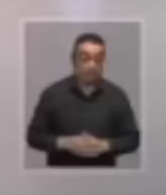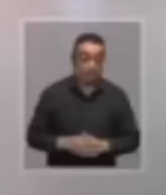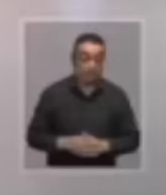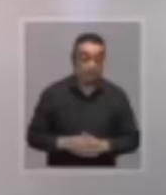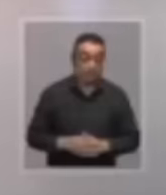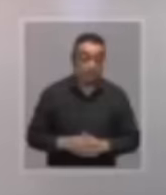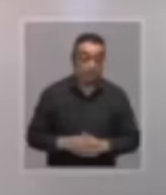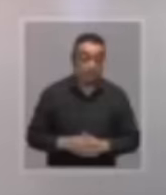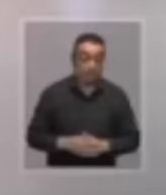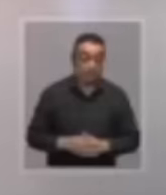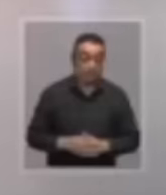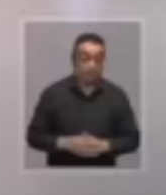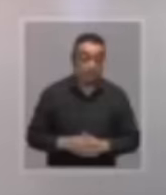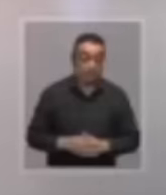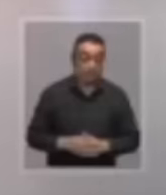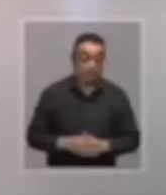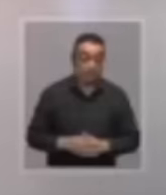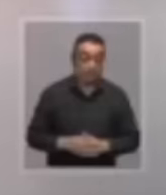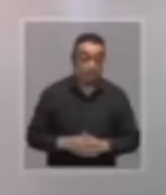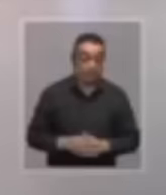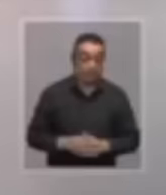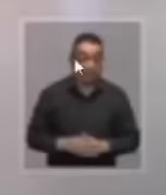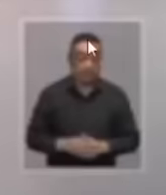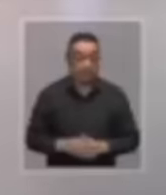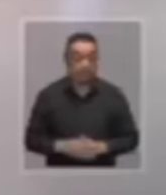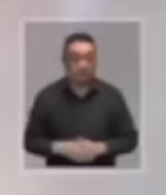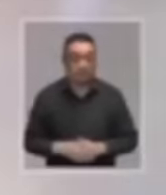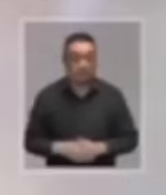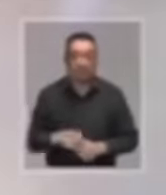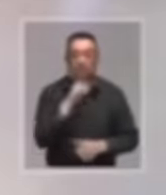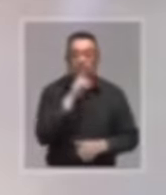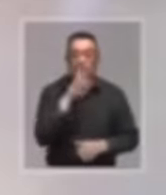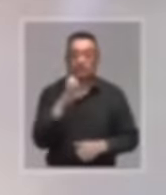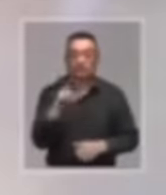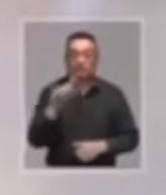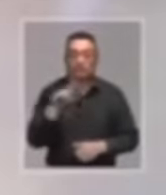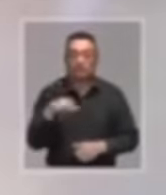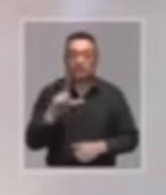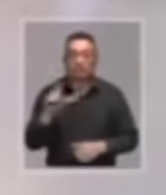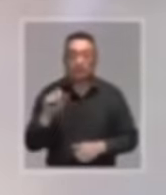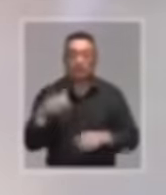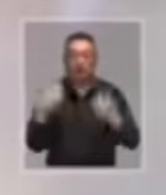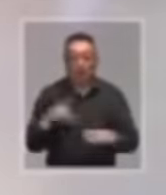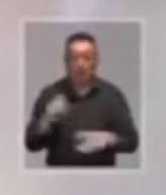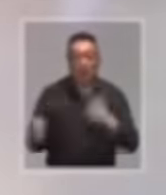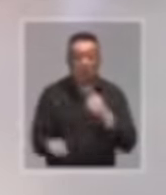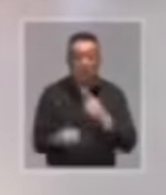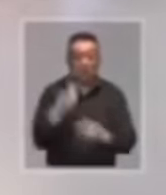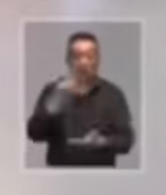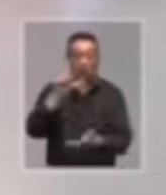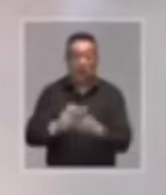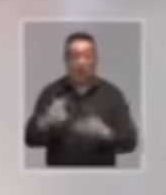instale en Uruguay. Pero si Elon Musk no decidió es porque no le interesa. Tesla de Elon Musk inauguró su primera tienda de autos